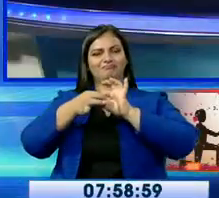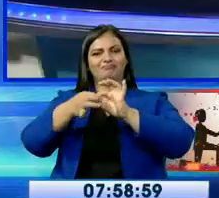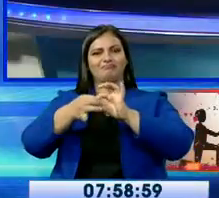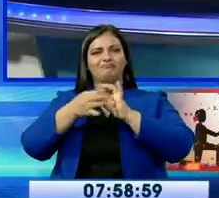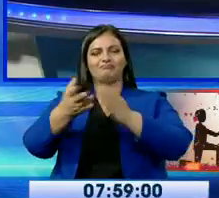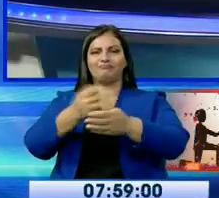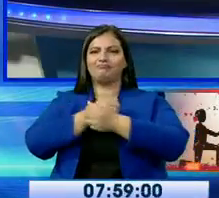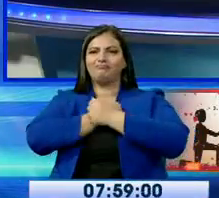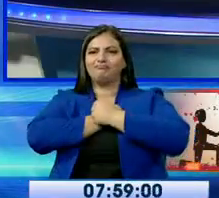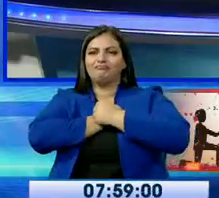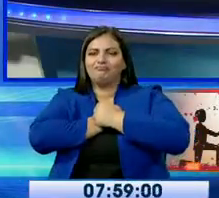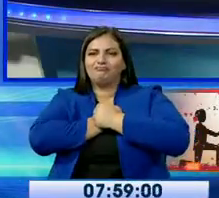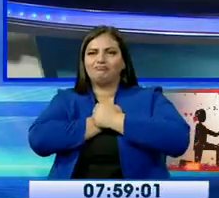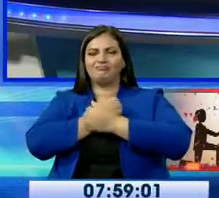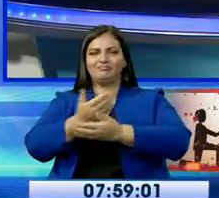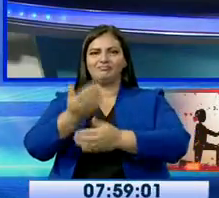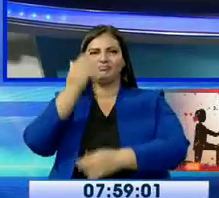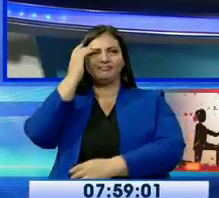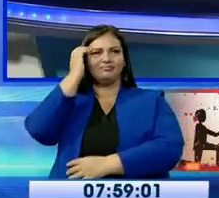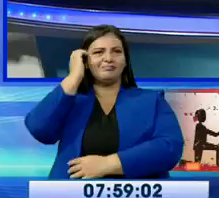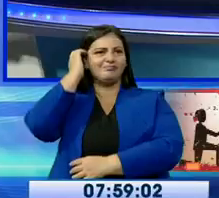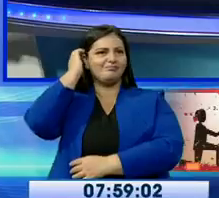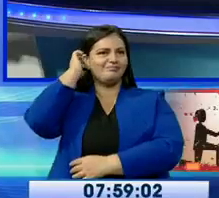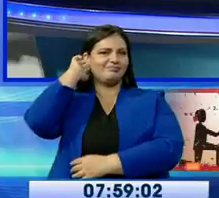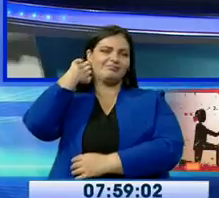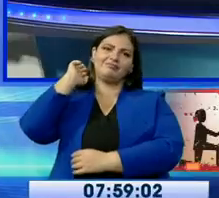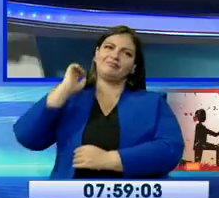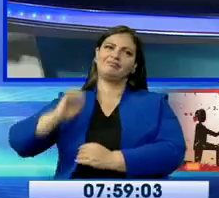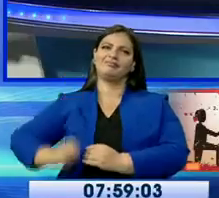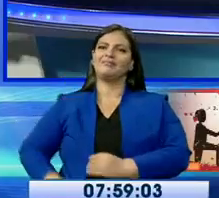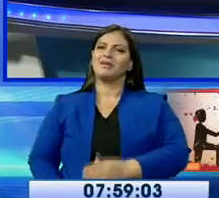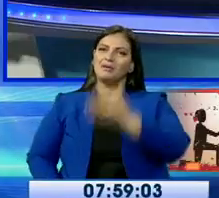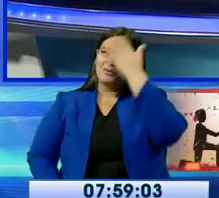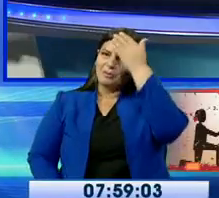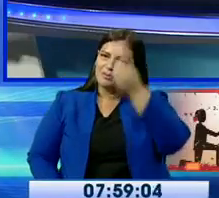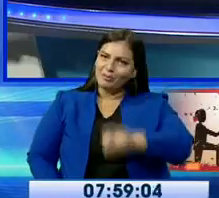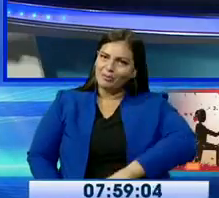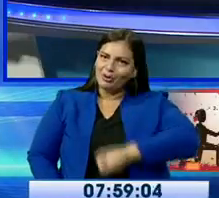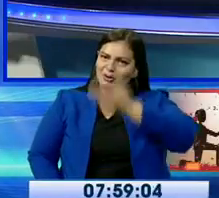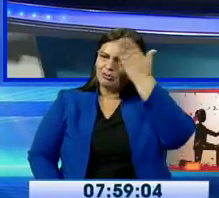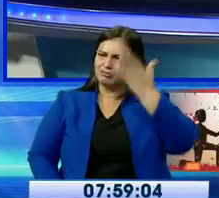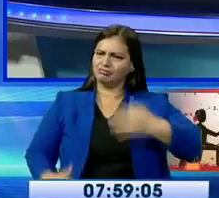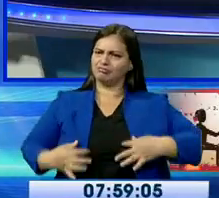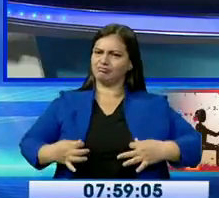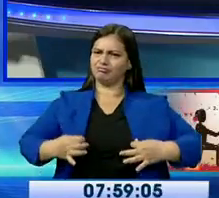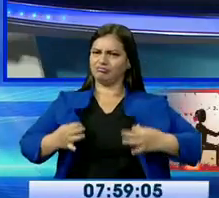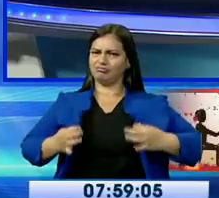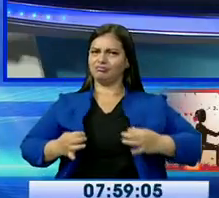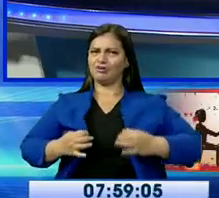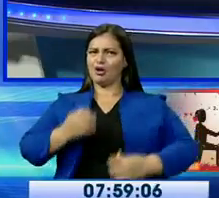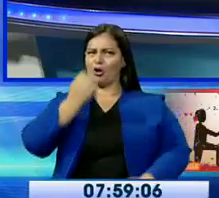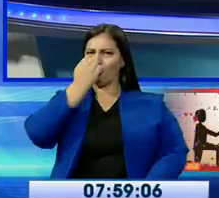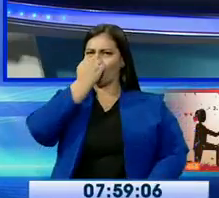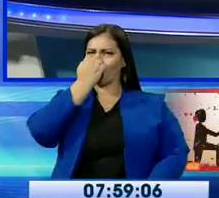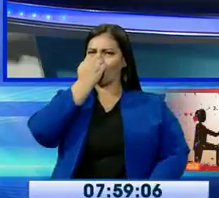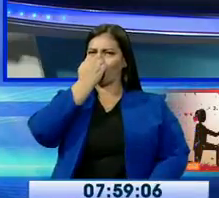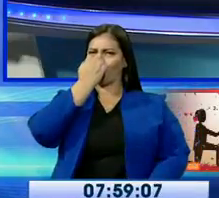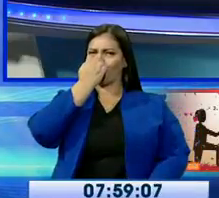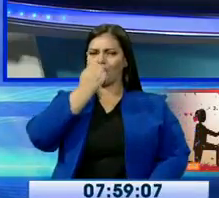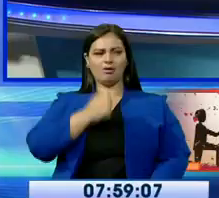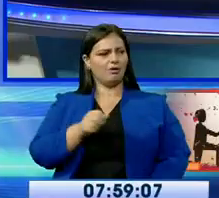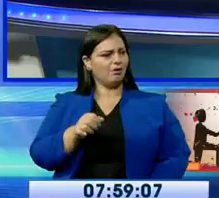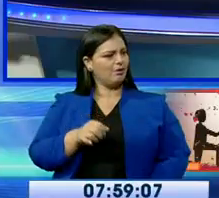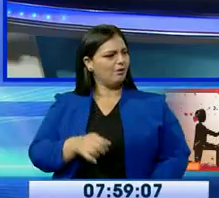amor. Mi no querida Pili. El día del amor. Buenos días. Toda de roja usted, como que ha venido uniformada con Roselena.